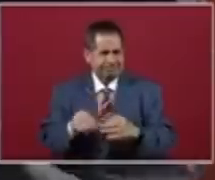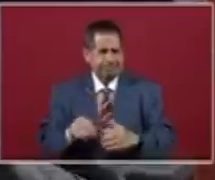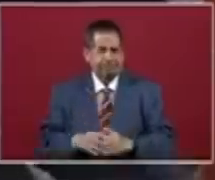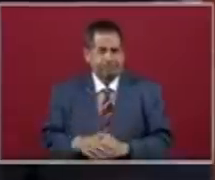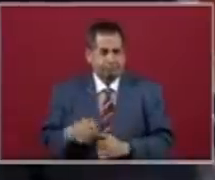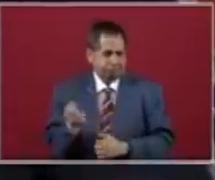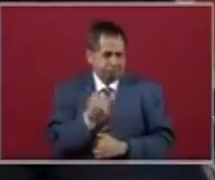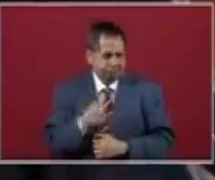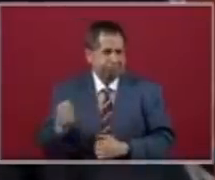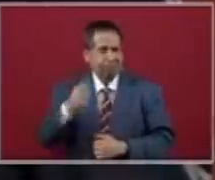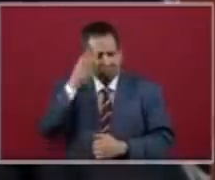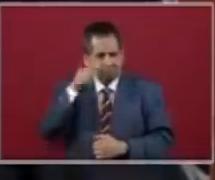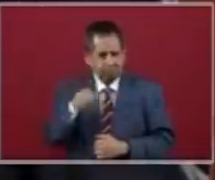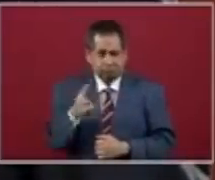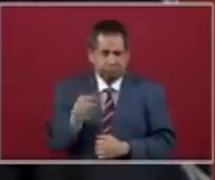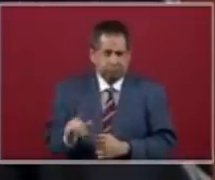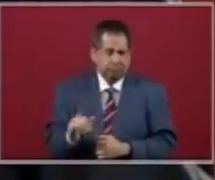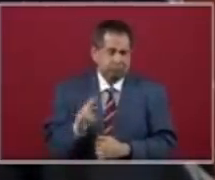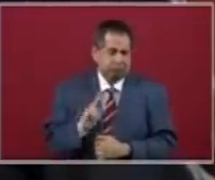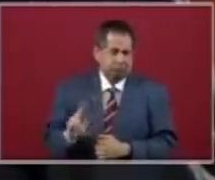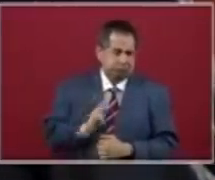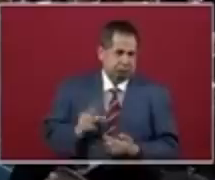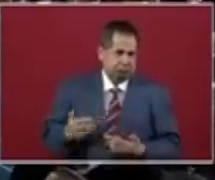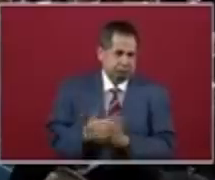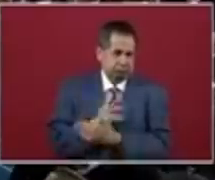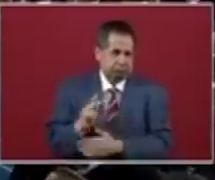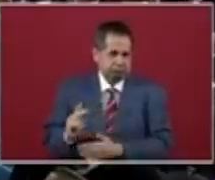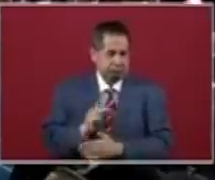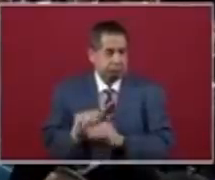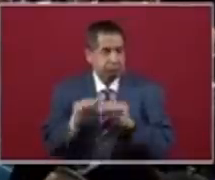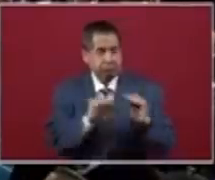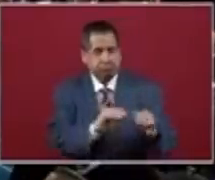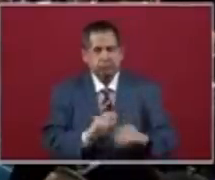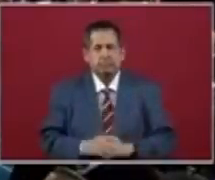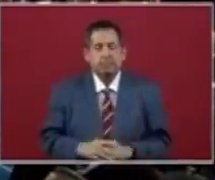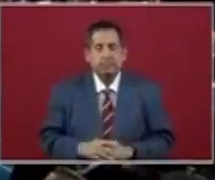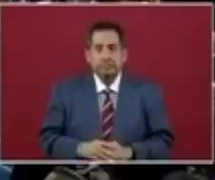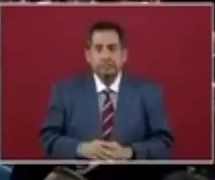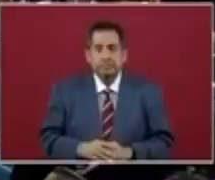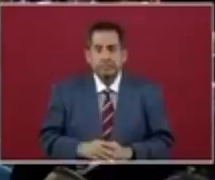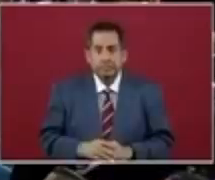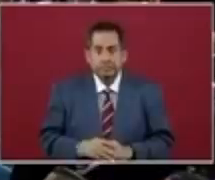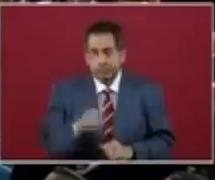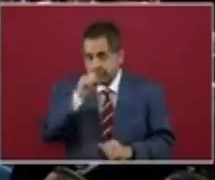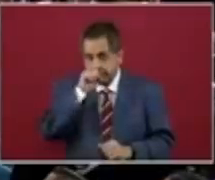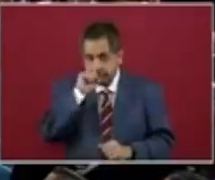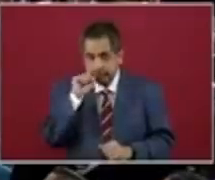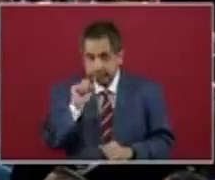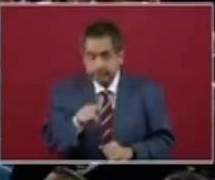Esos son nuestros paisanos. Pero también